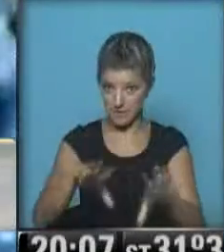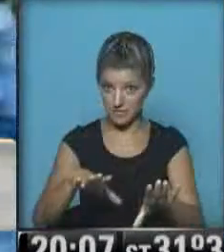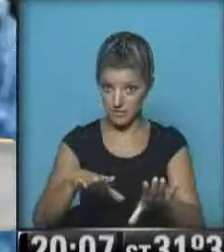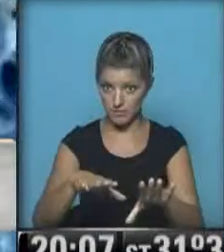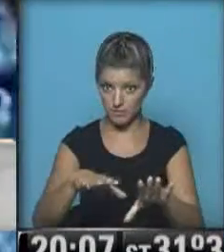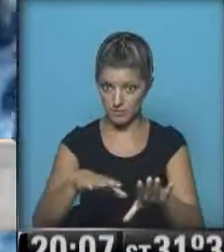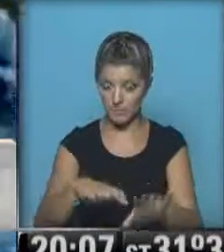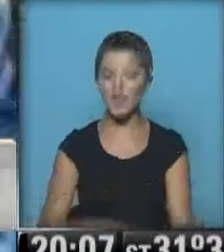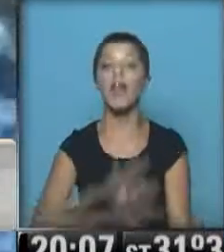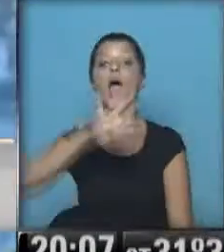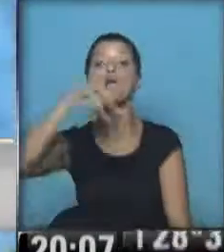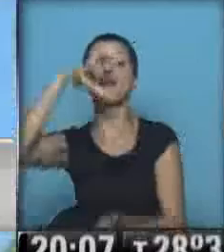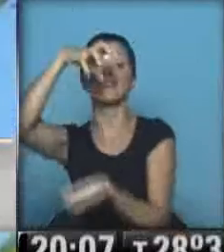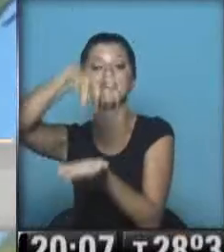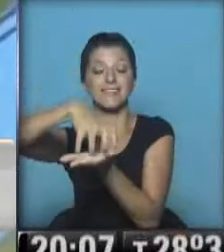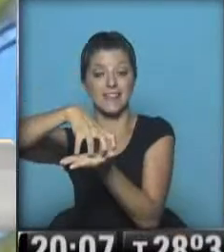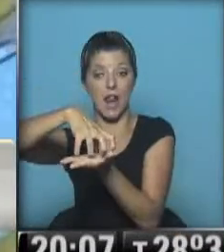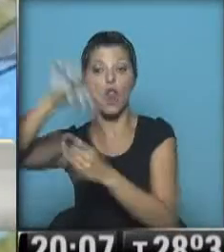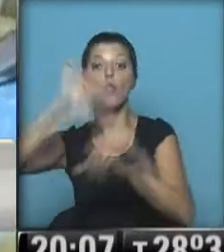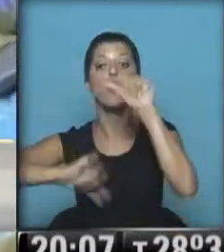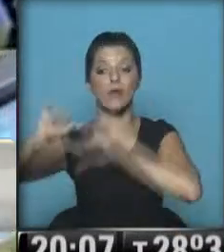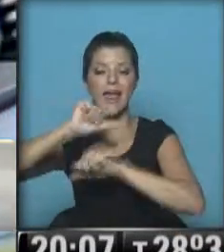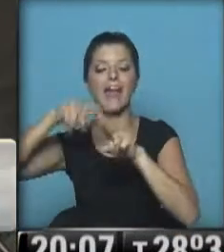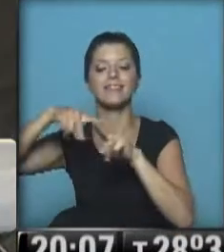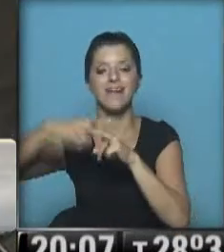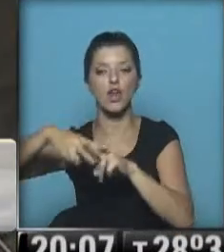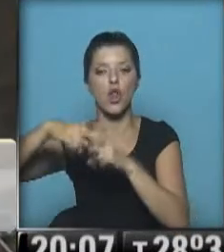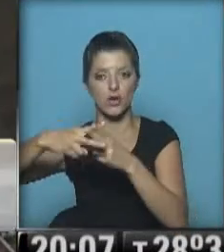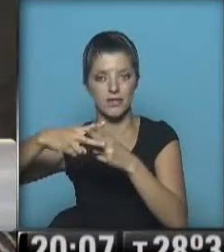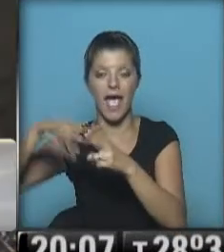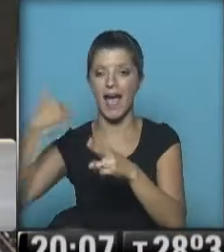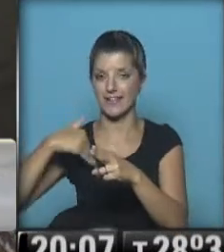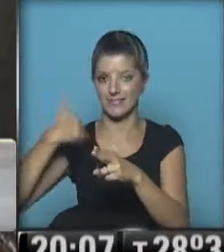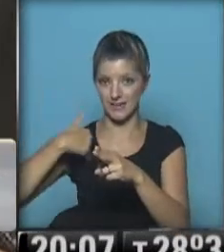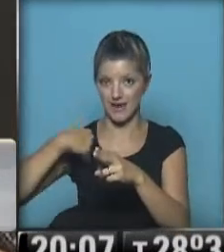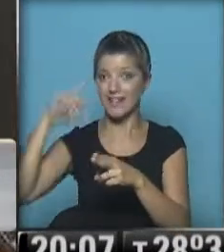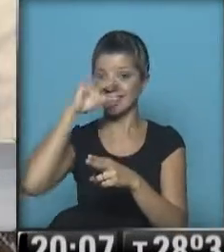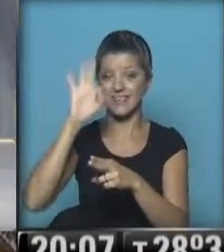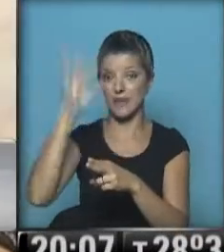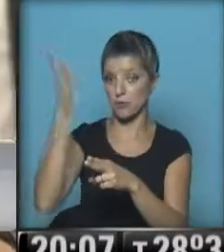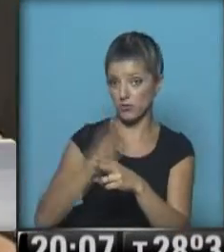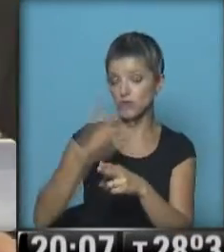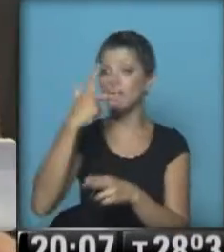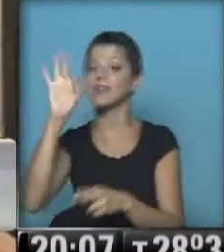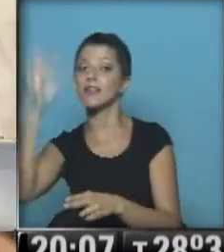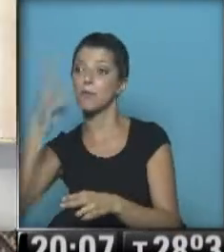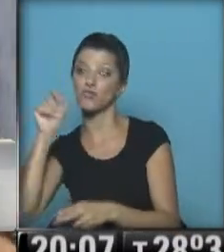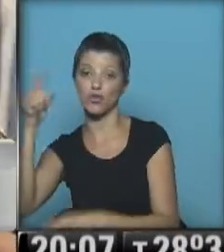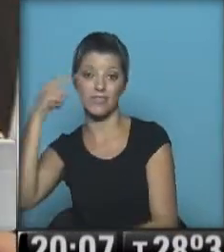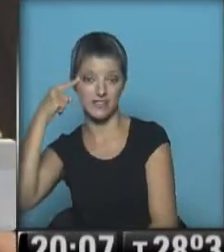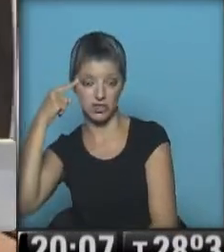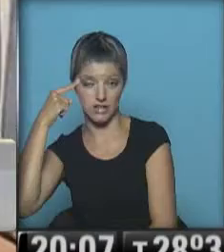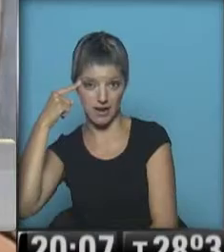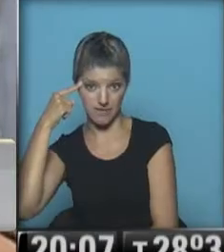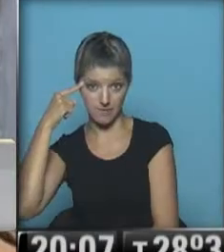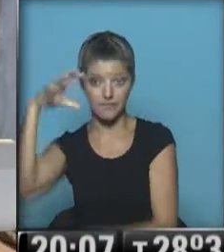La cuarta central nuclear con tecnología argentina 70%, 30% china, donde la